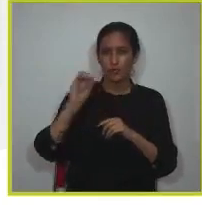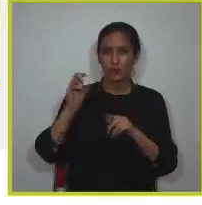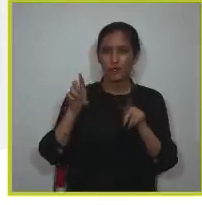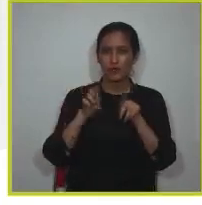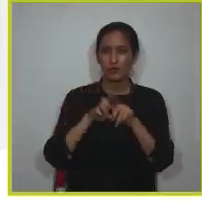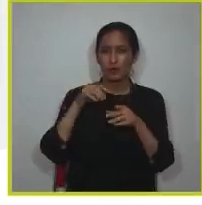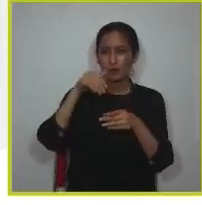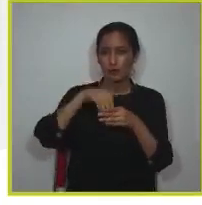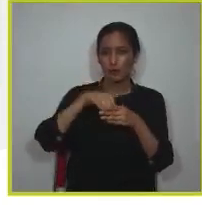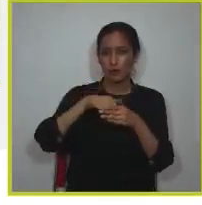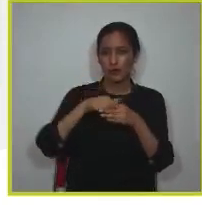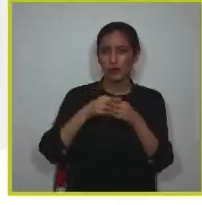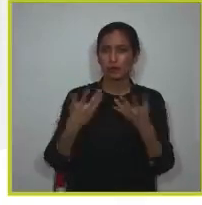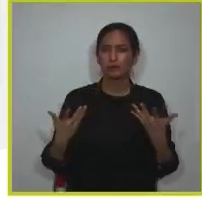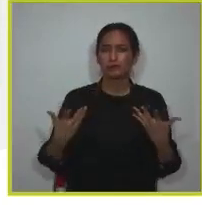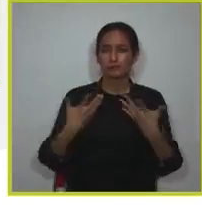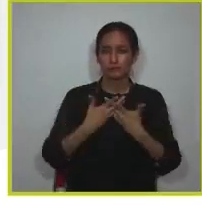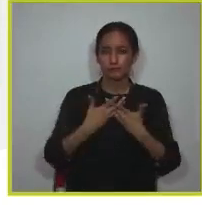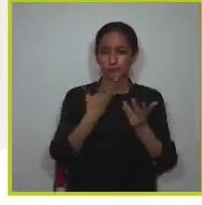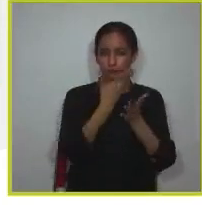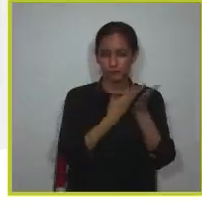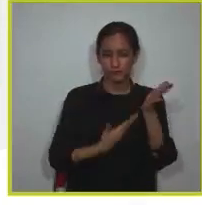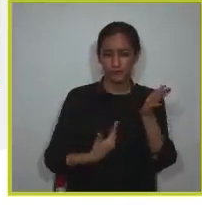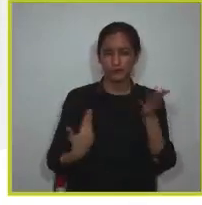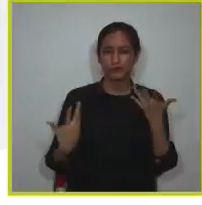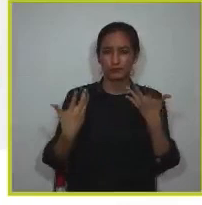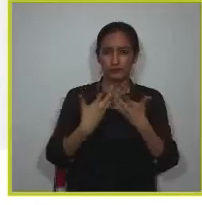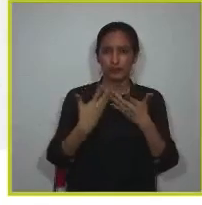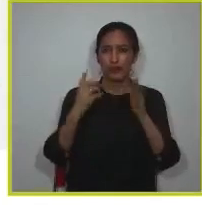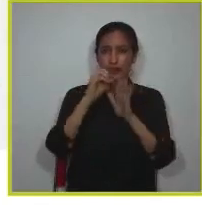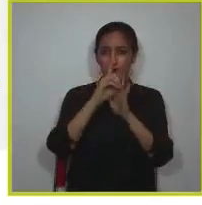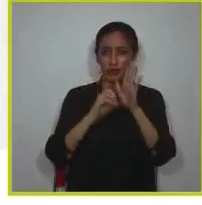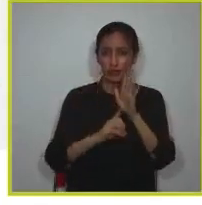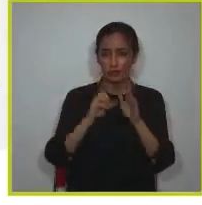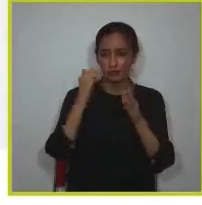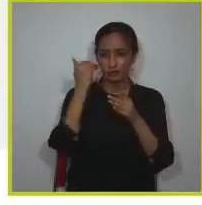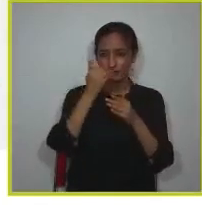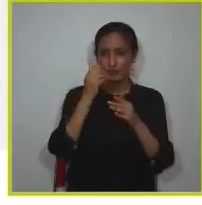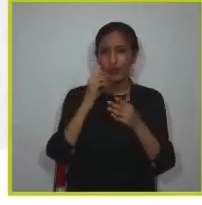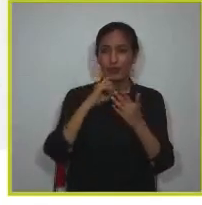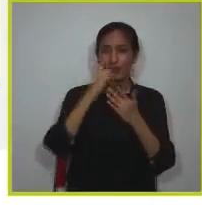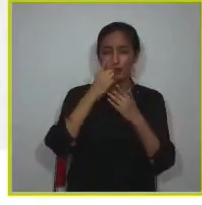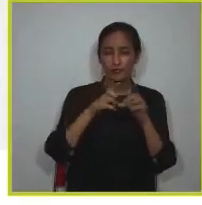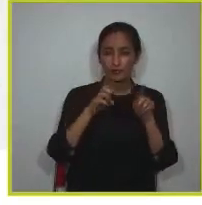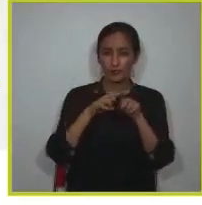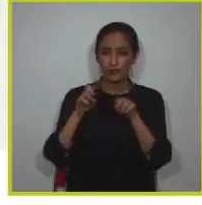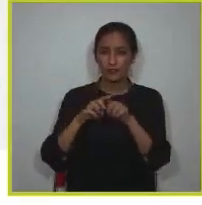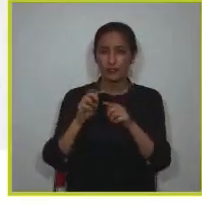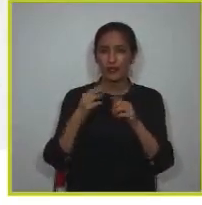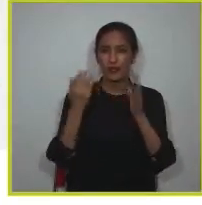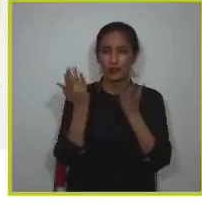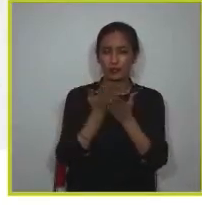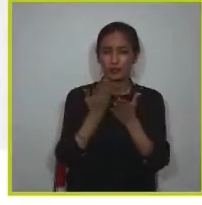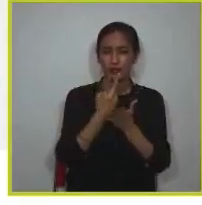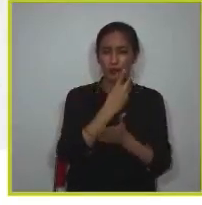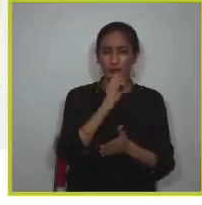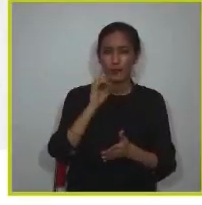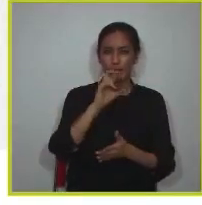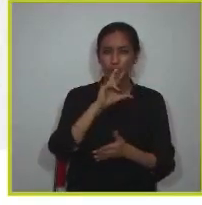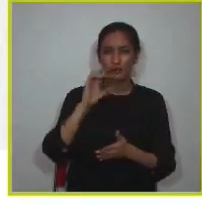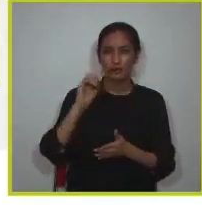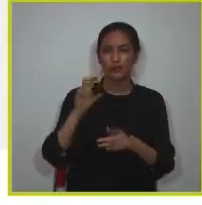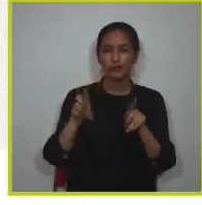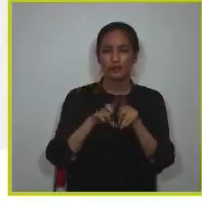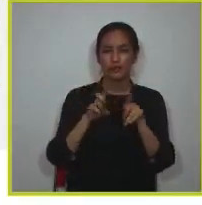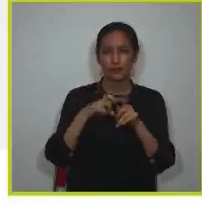consonancia e incorpora los objetivos de desarrollo sostenible de la agenda 2030 Asimismo incorpora también